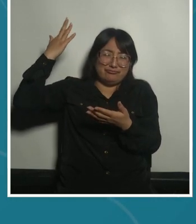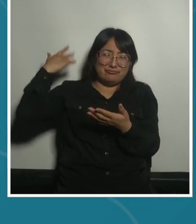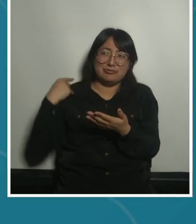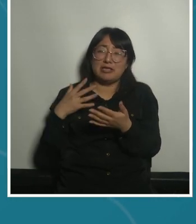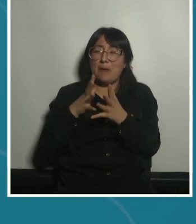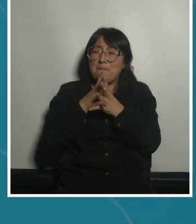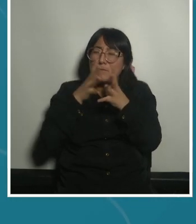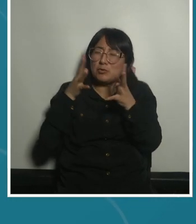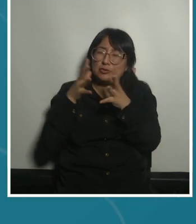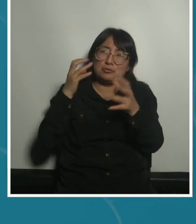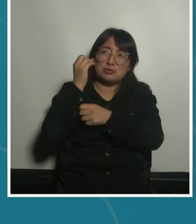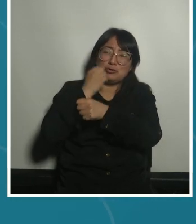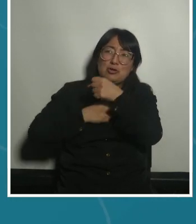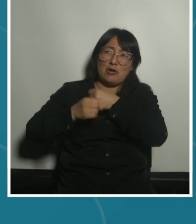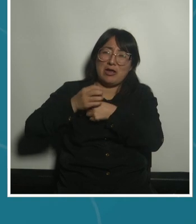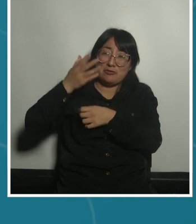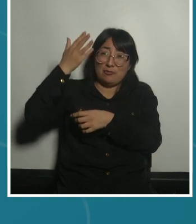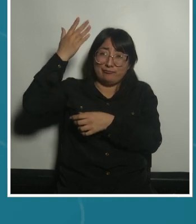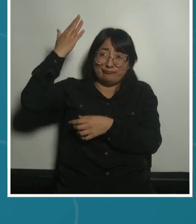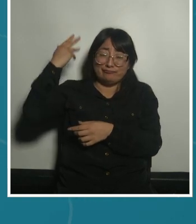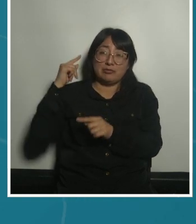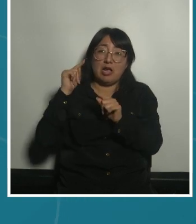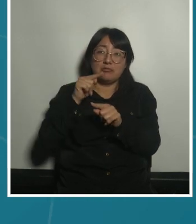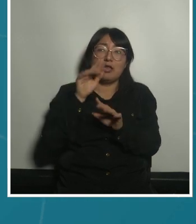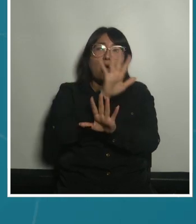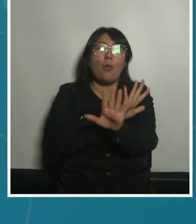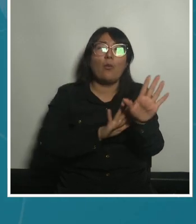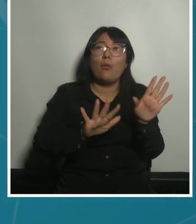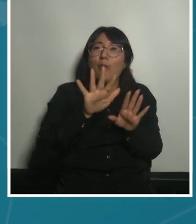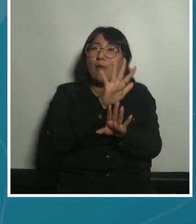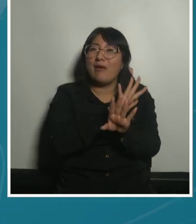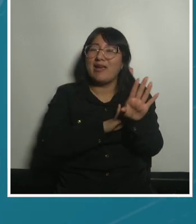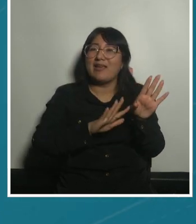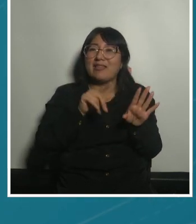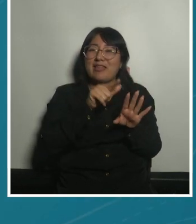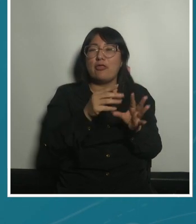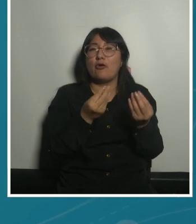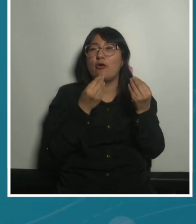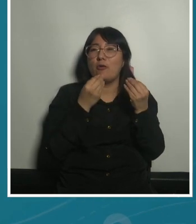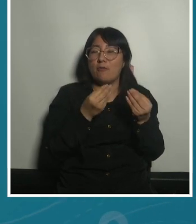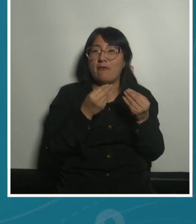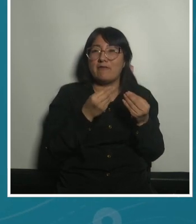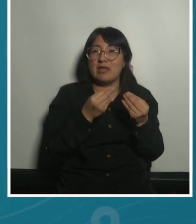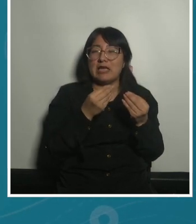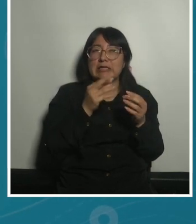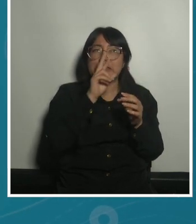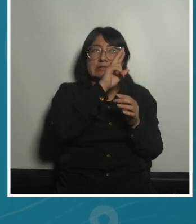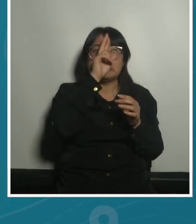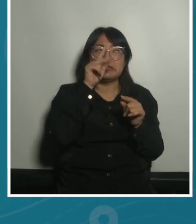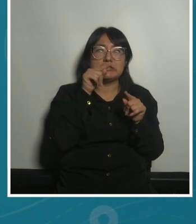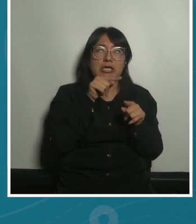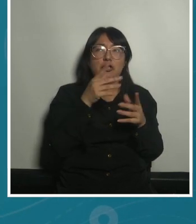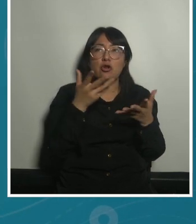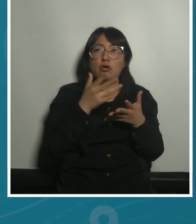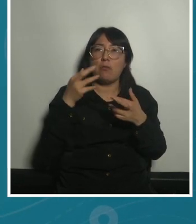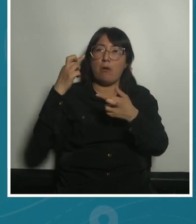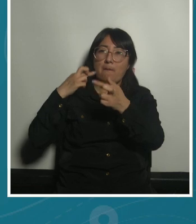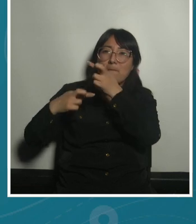de muchísimos años ha sido protegido y conservado como bienes del reino, como